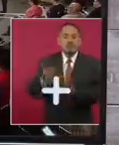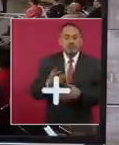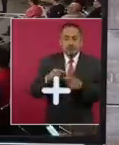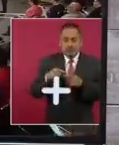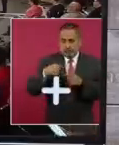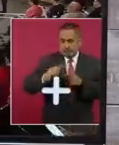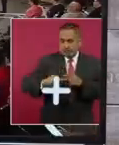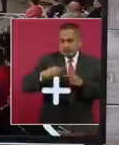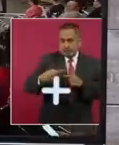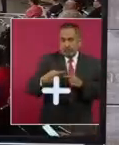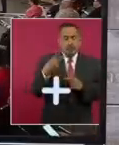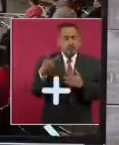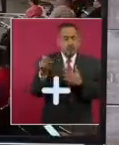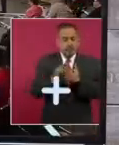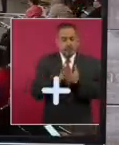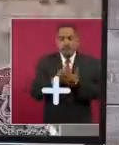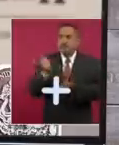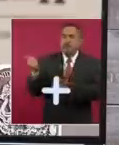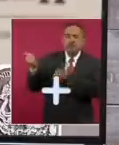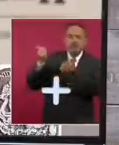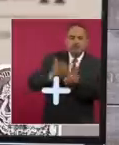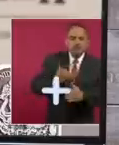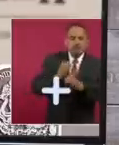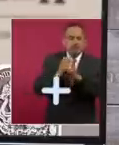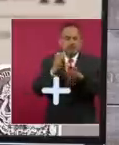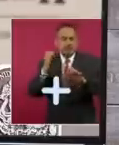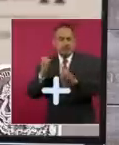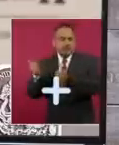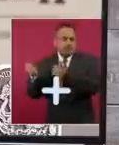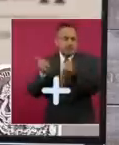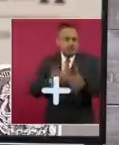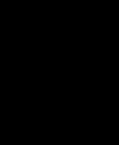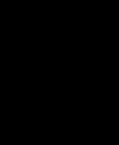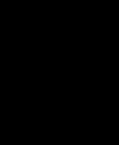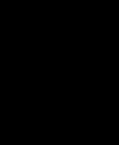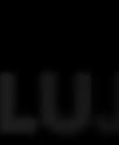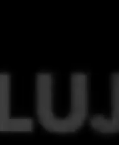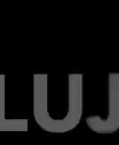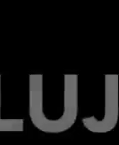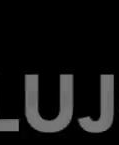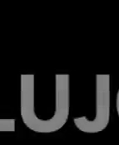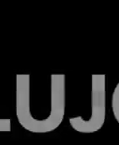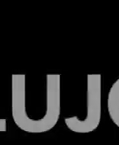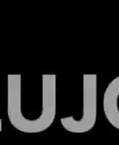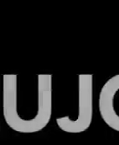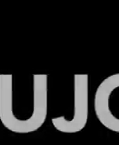estaremos recibiendo el primer tren en el taller de Cancún.